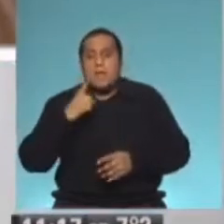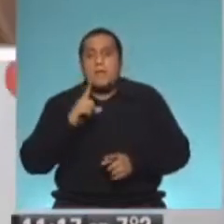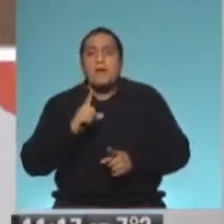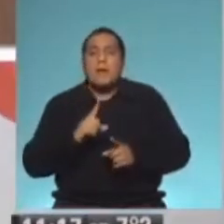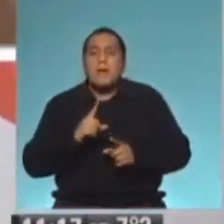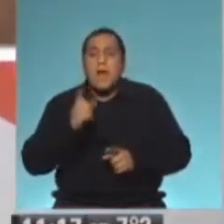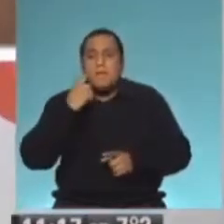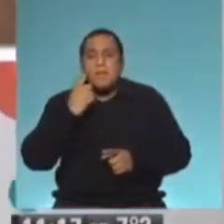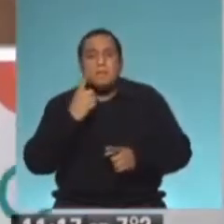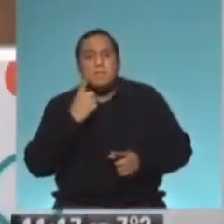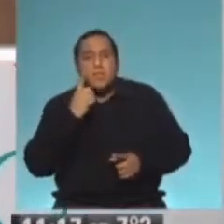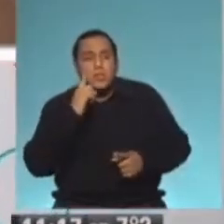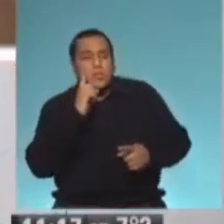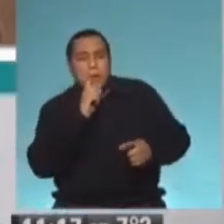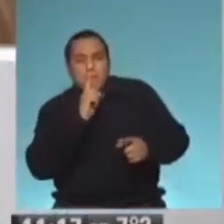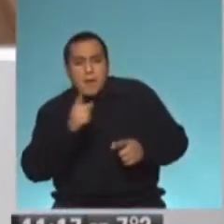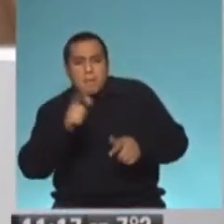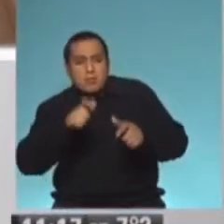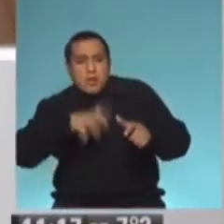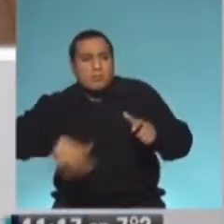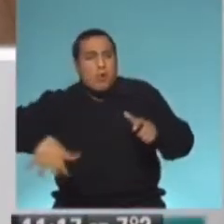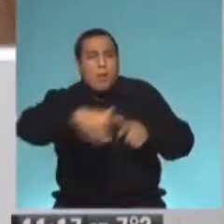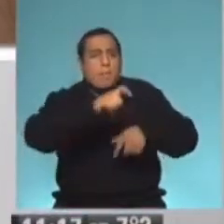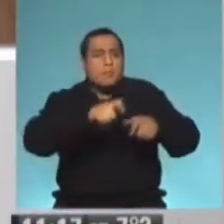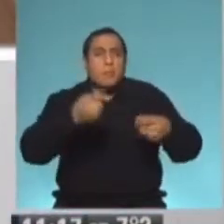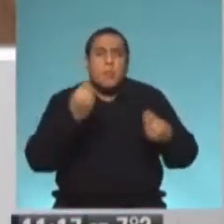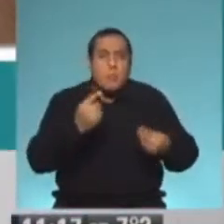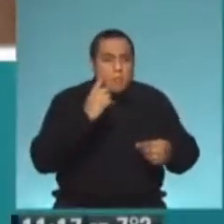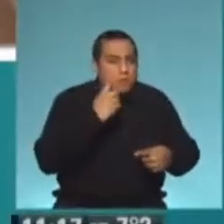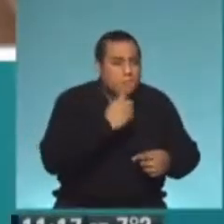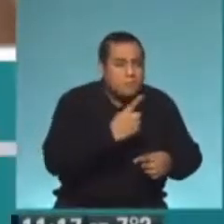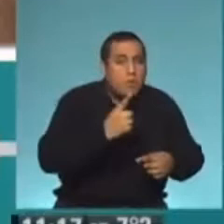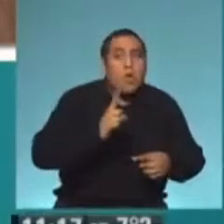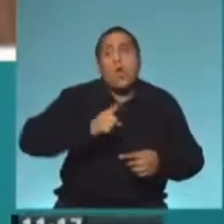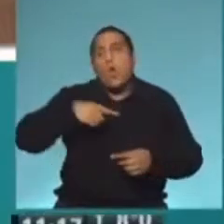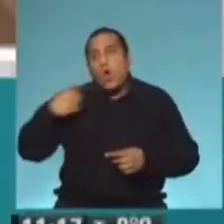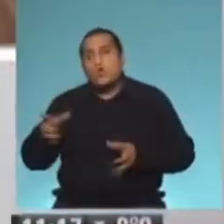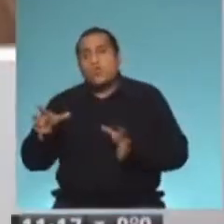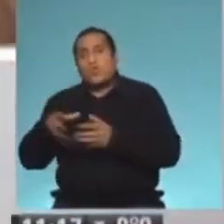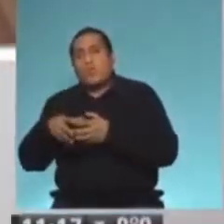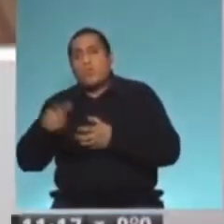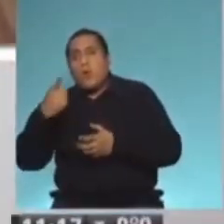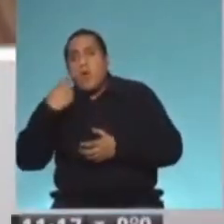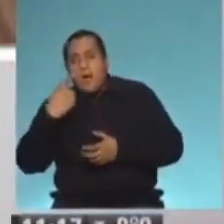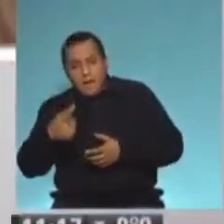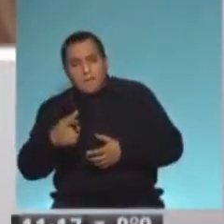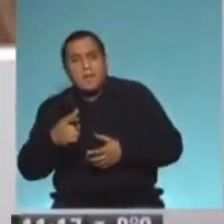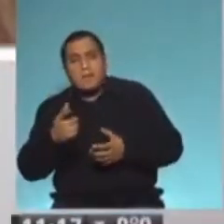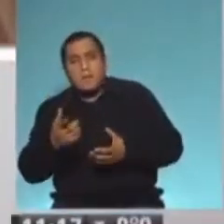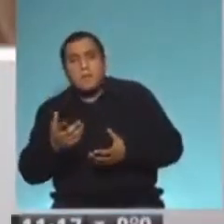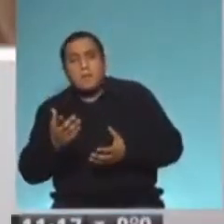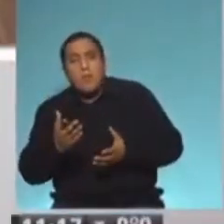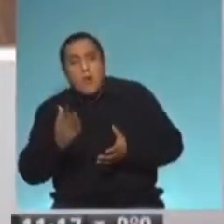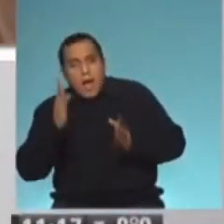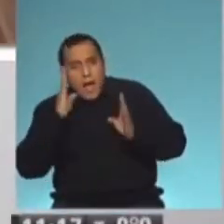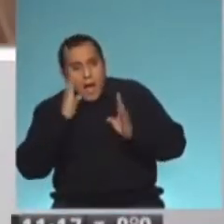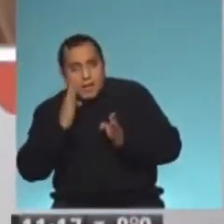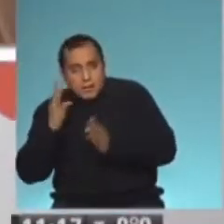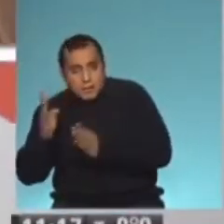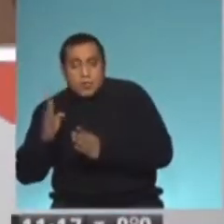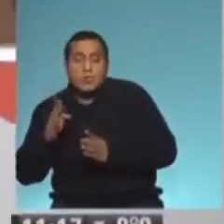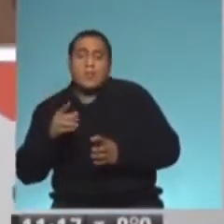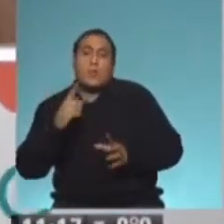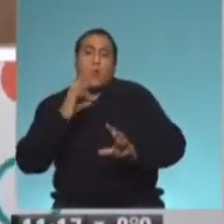anclaje territorial, otro que de alguna manera ofreciera la alta complejidad a todo el territorio nacional, que es la Oficina de